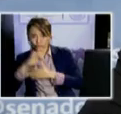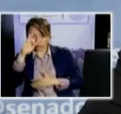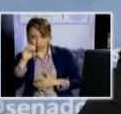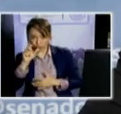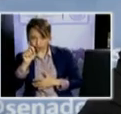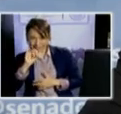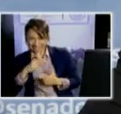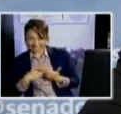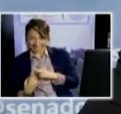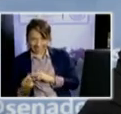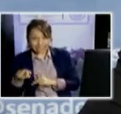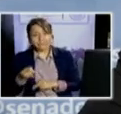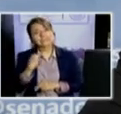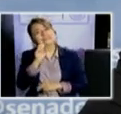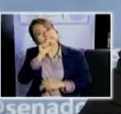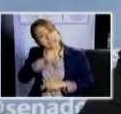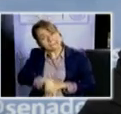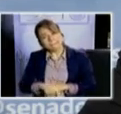tecnologías